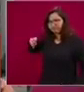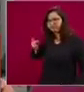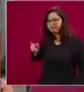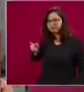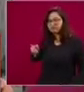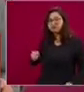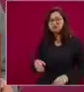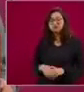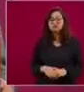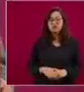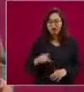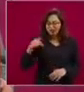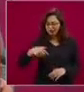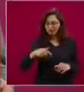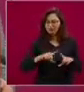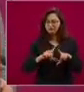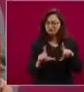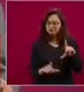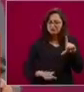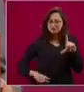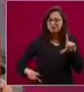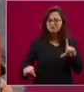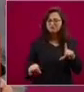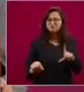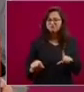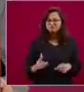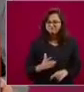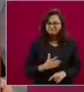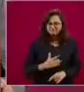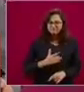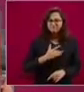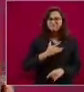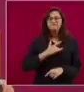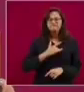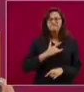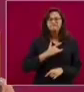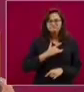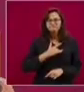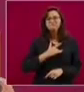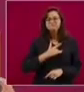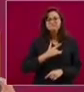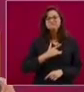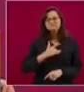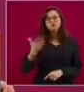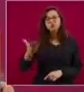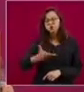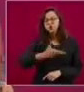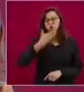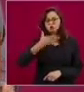y el gobierno de México, haciendo valer su tradicional